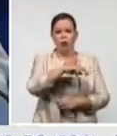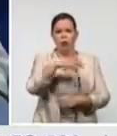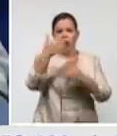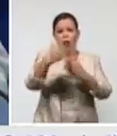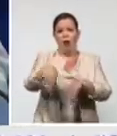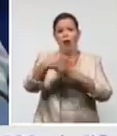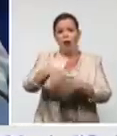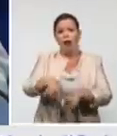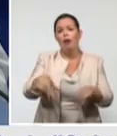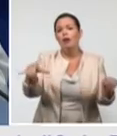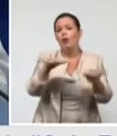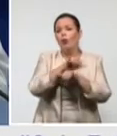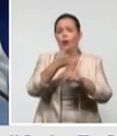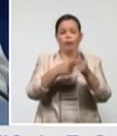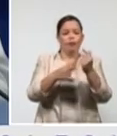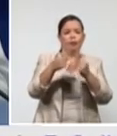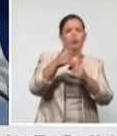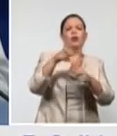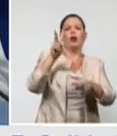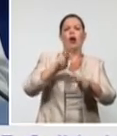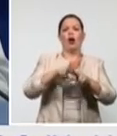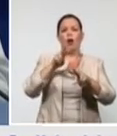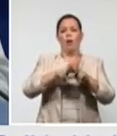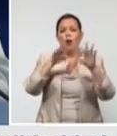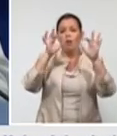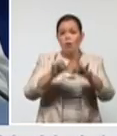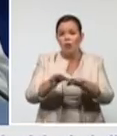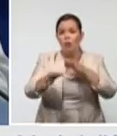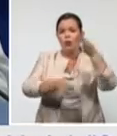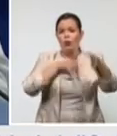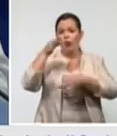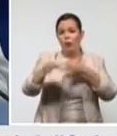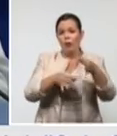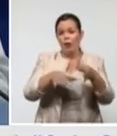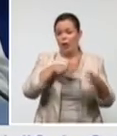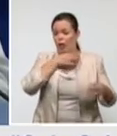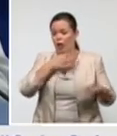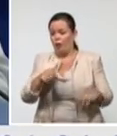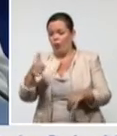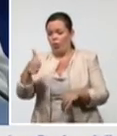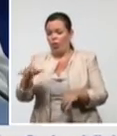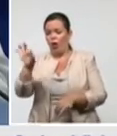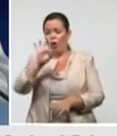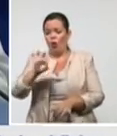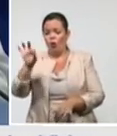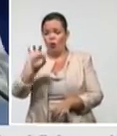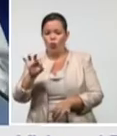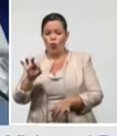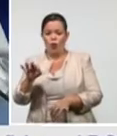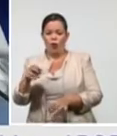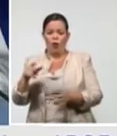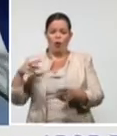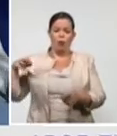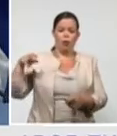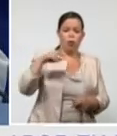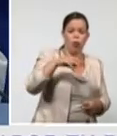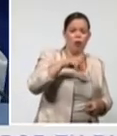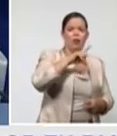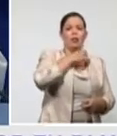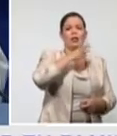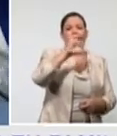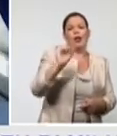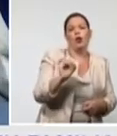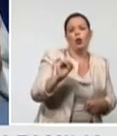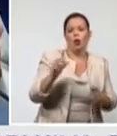explicado varias veces, pasar de un municipio a otro es cruzar una calle. Muchas veces se vive